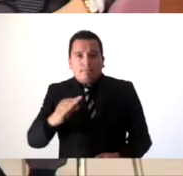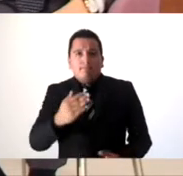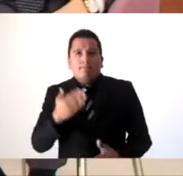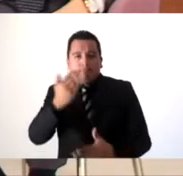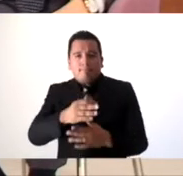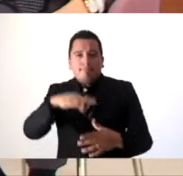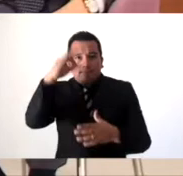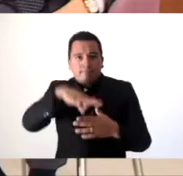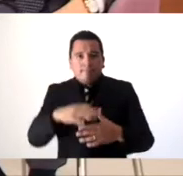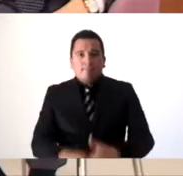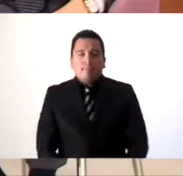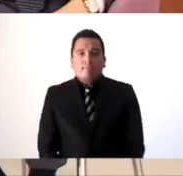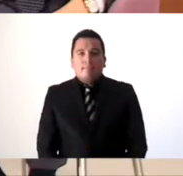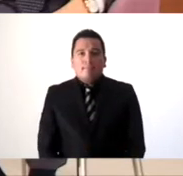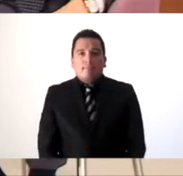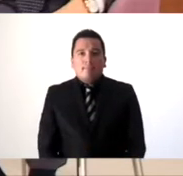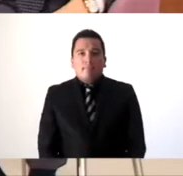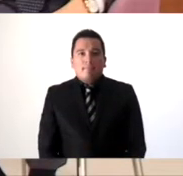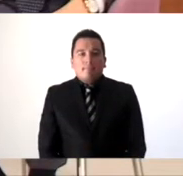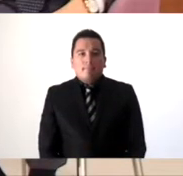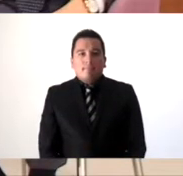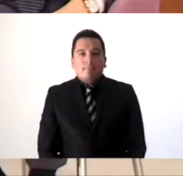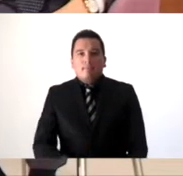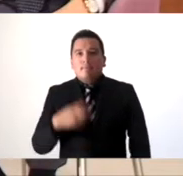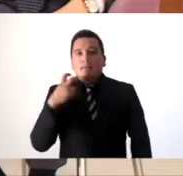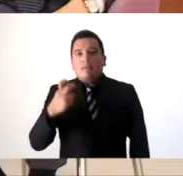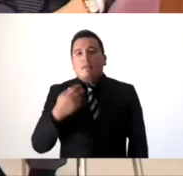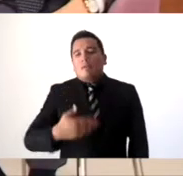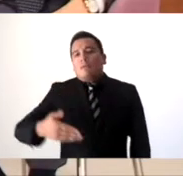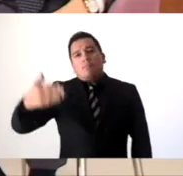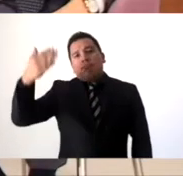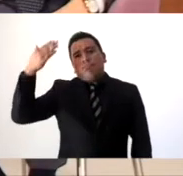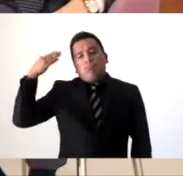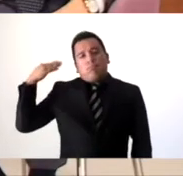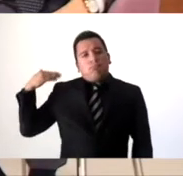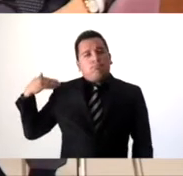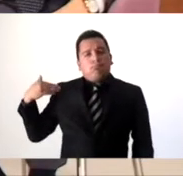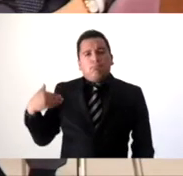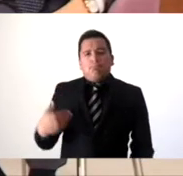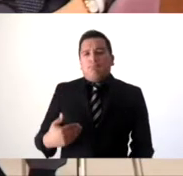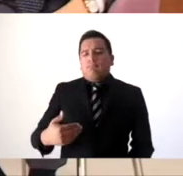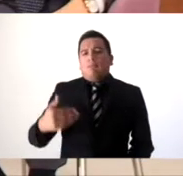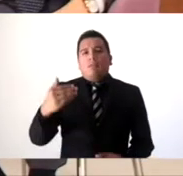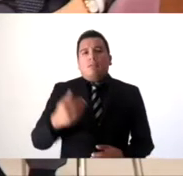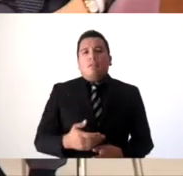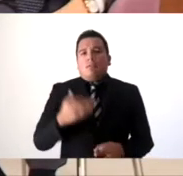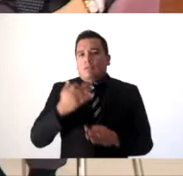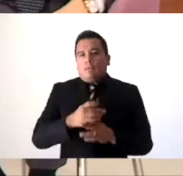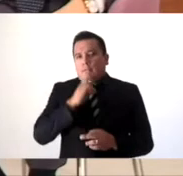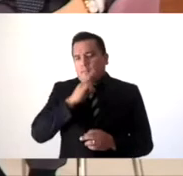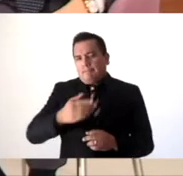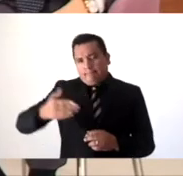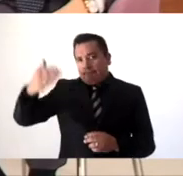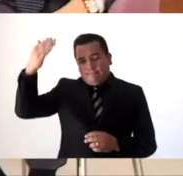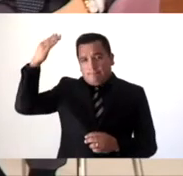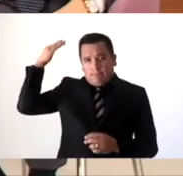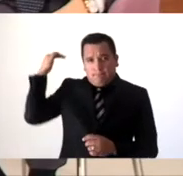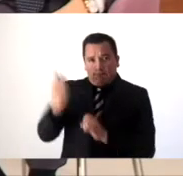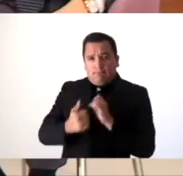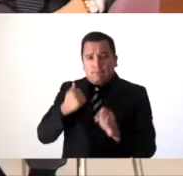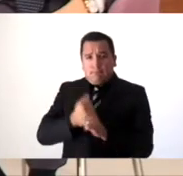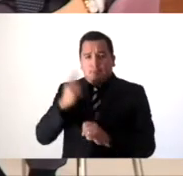que las personas puedan ir a emitir su voto. Y de esta manera, desde hace mucho tiempo, no de ahora,